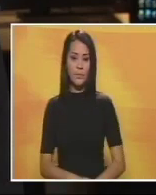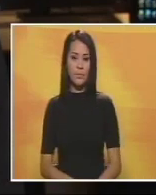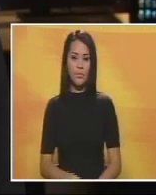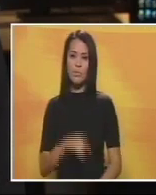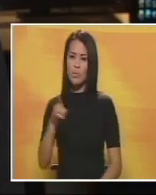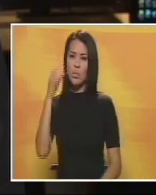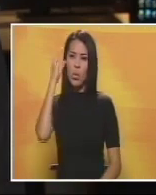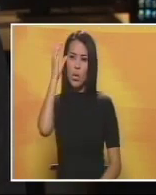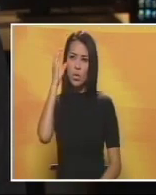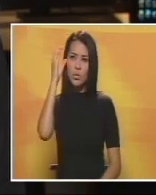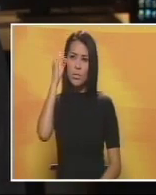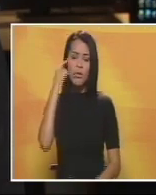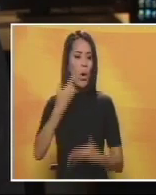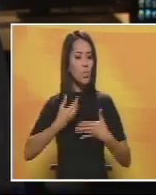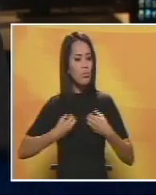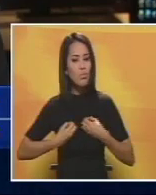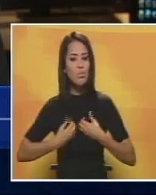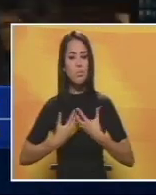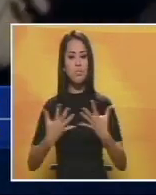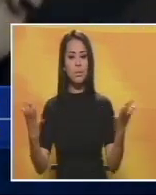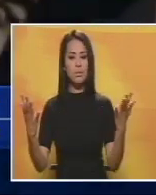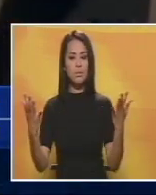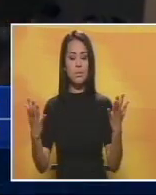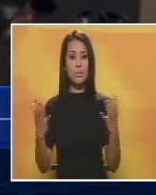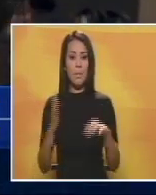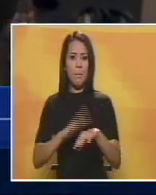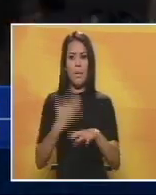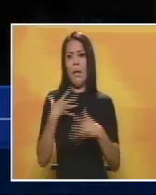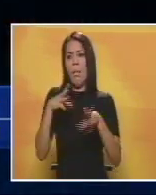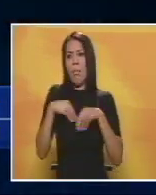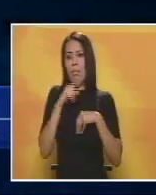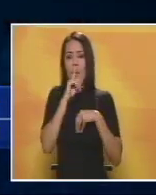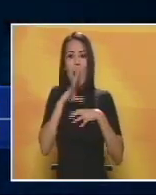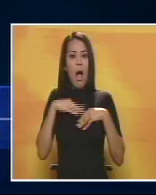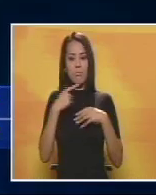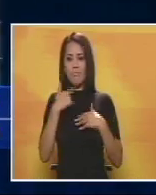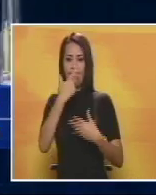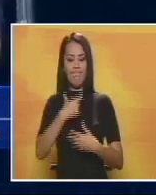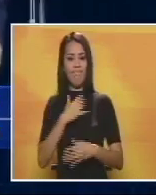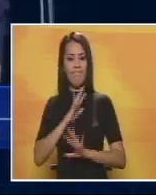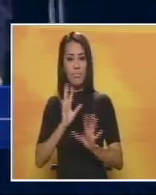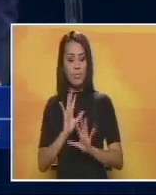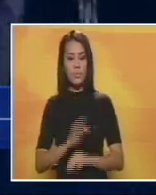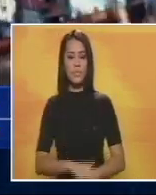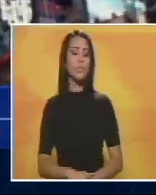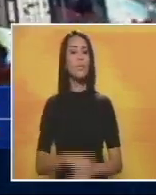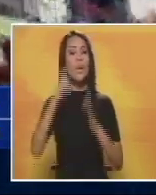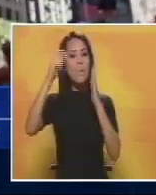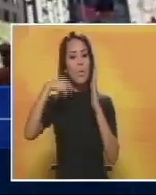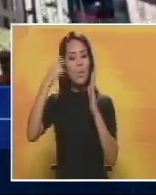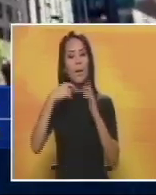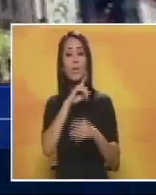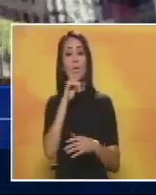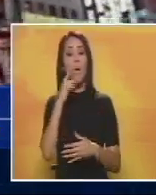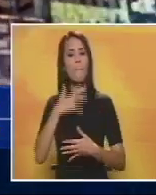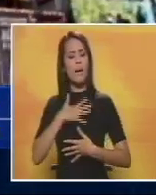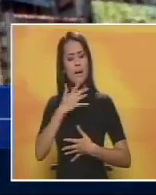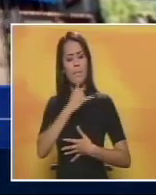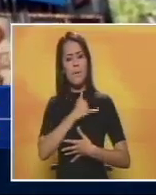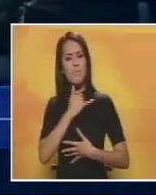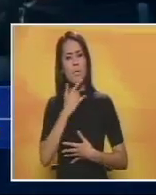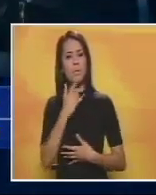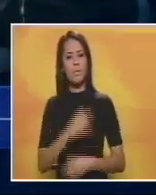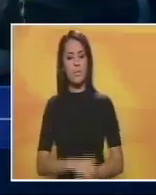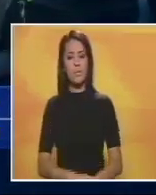conocimientos, compártelos, porque de lo contrario, ¿de qué sirve? Su nuevo rol coincide con el estreno del documental Yo no me llamo Rubén Blades, dirigido por